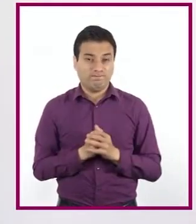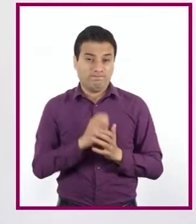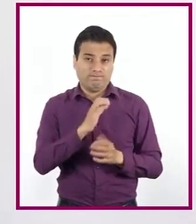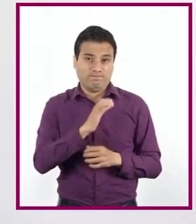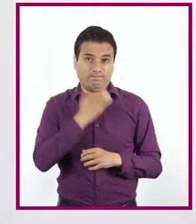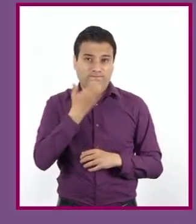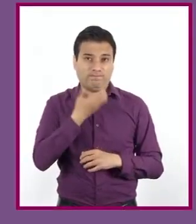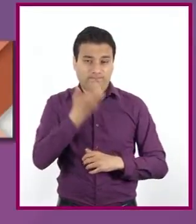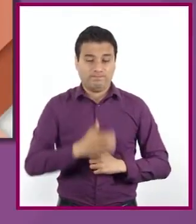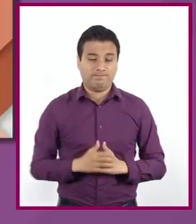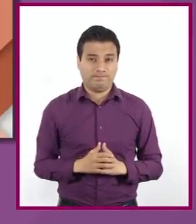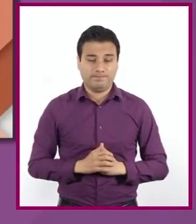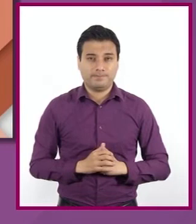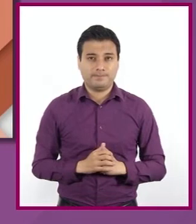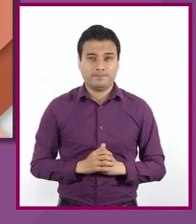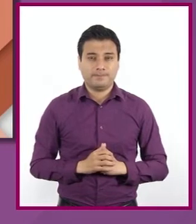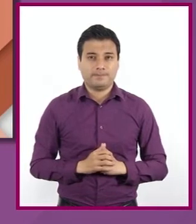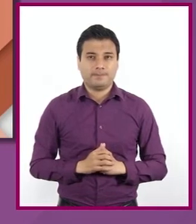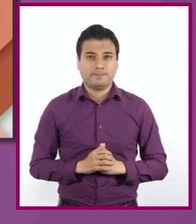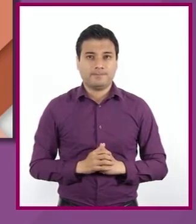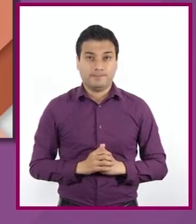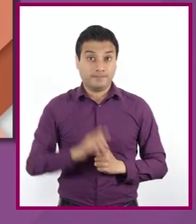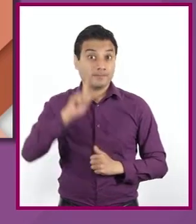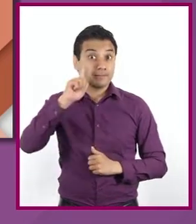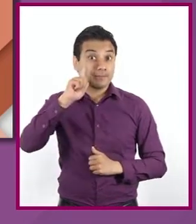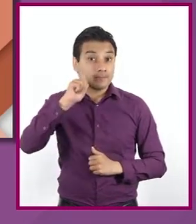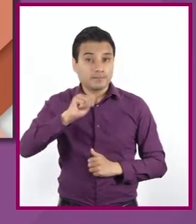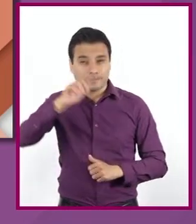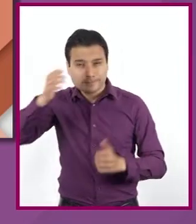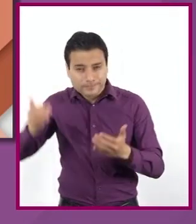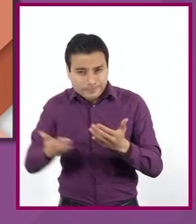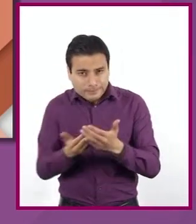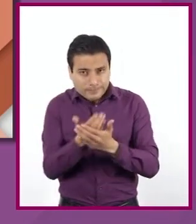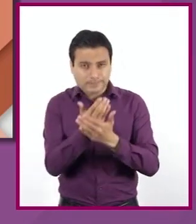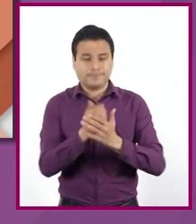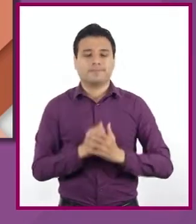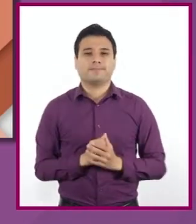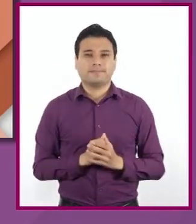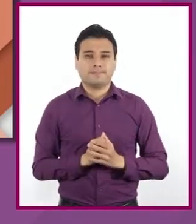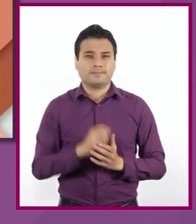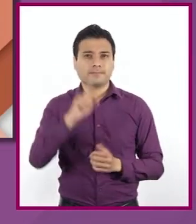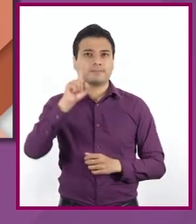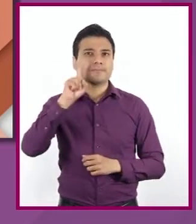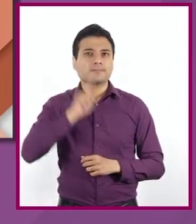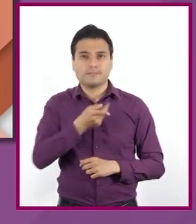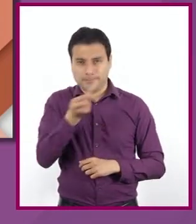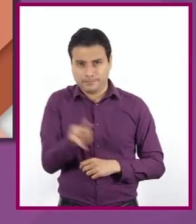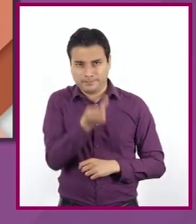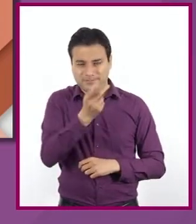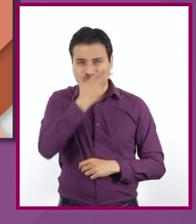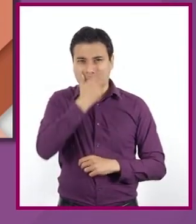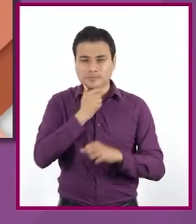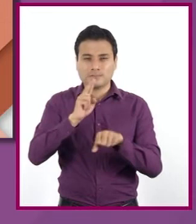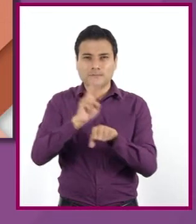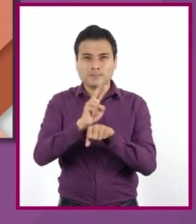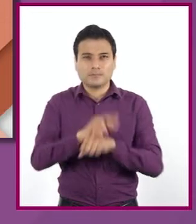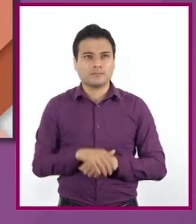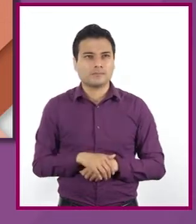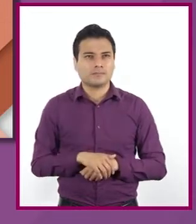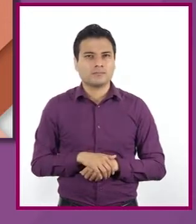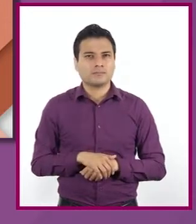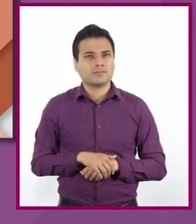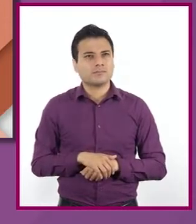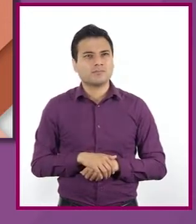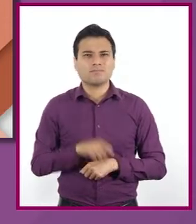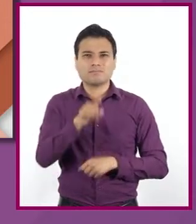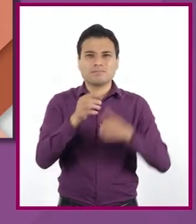hechicería. Al otro día, y antes del crepúsculo, la mujer preguntó al guardia qué era lo que le hacía falta a su